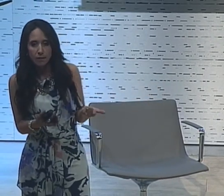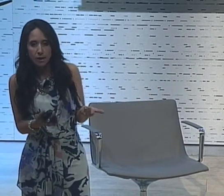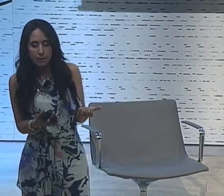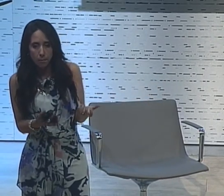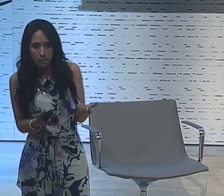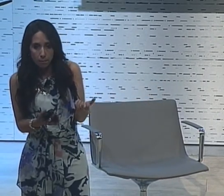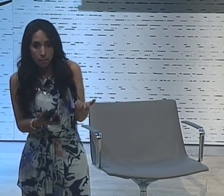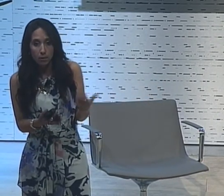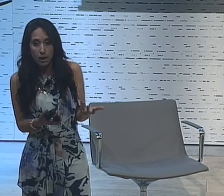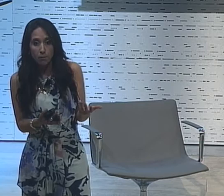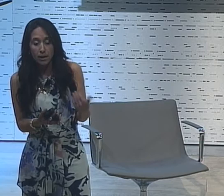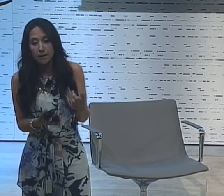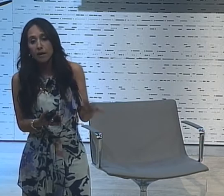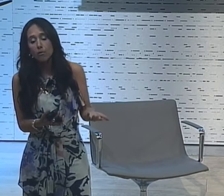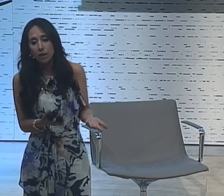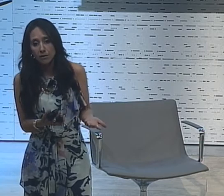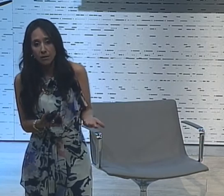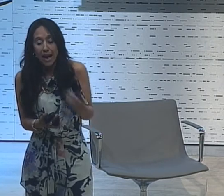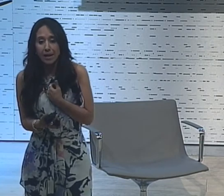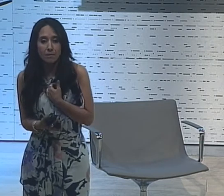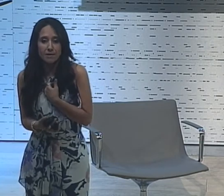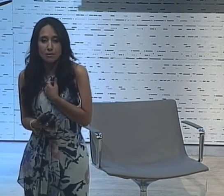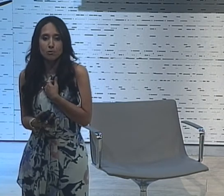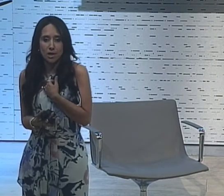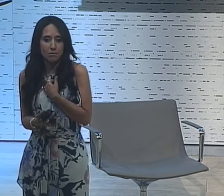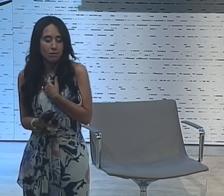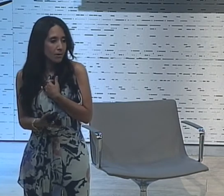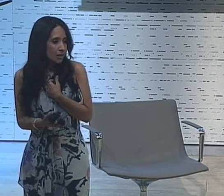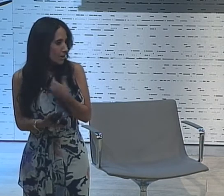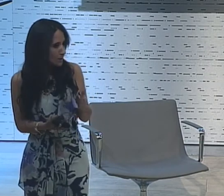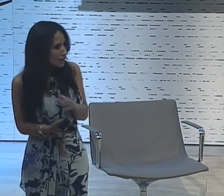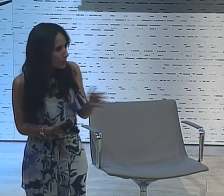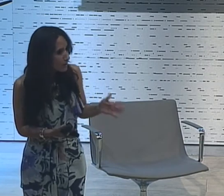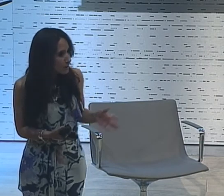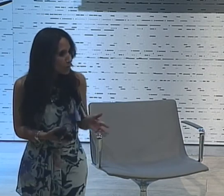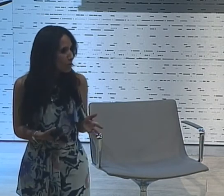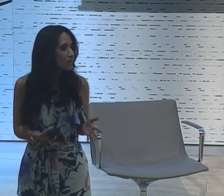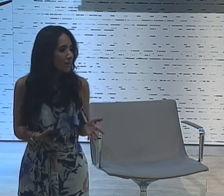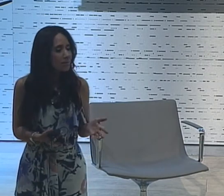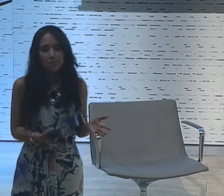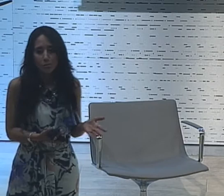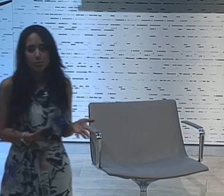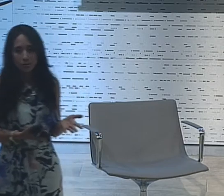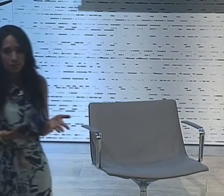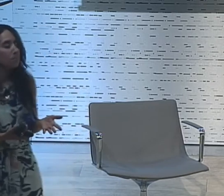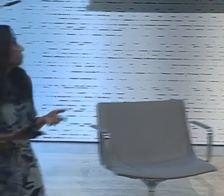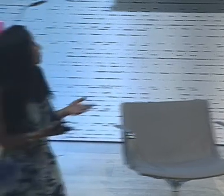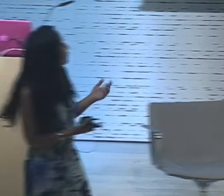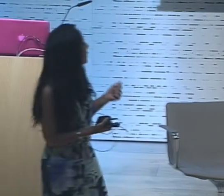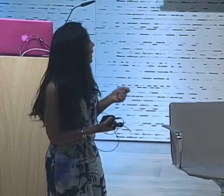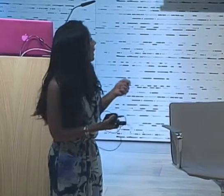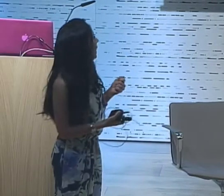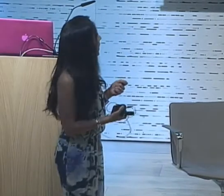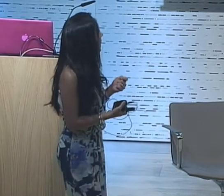torna significativo. ¿Por qué? Porque además hay comunicación. Alguien me está escuchando. Como seres humanos a todos nos gusta que nos escuchen.